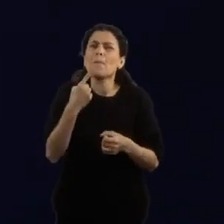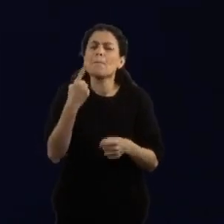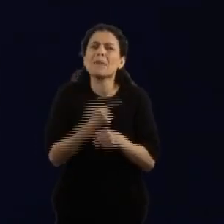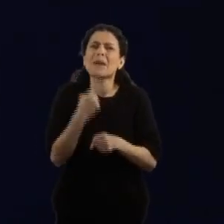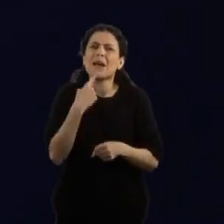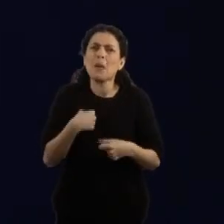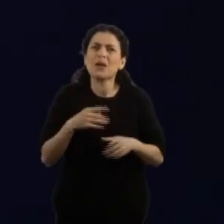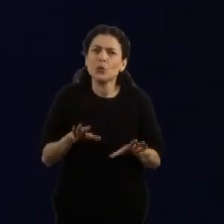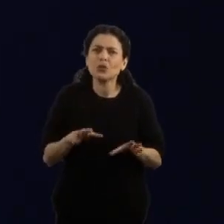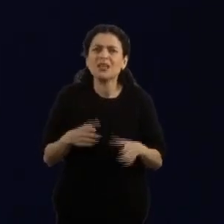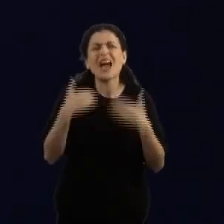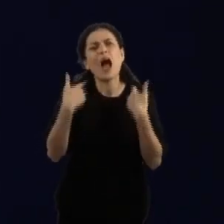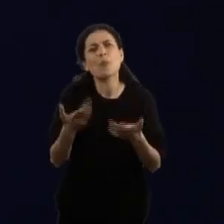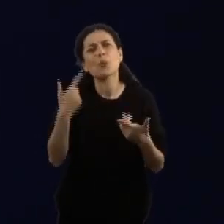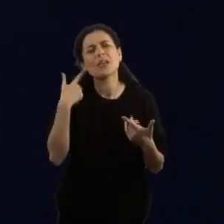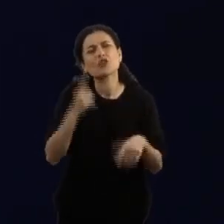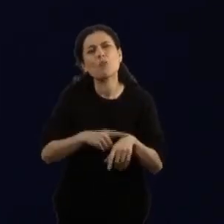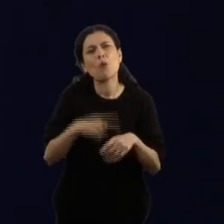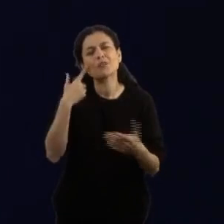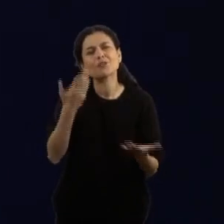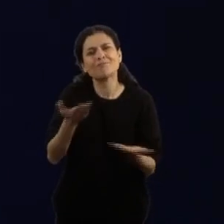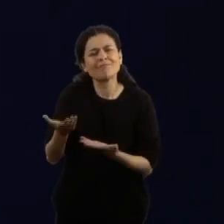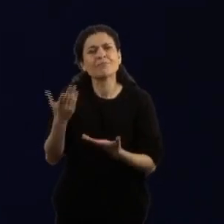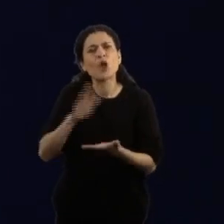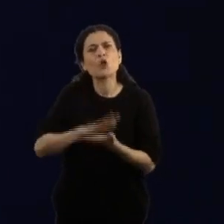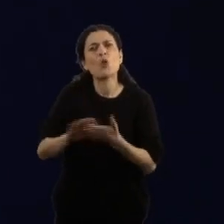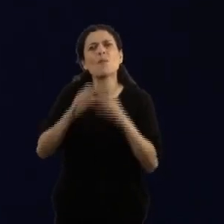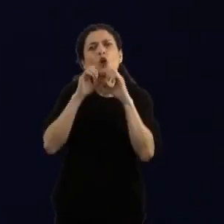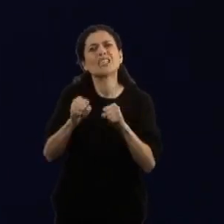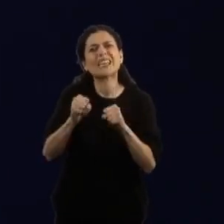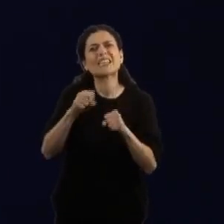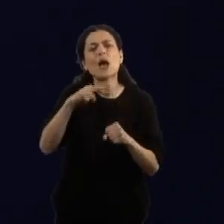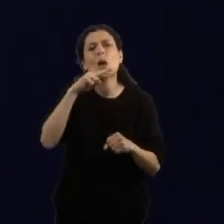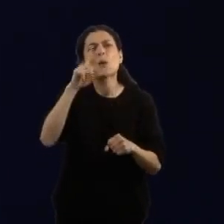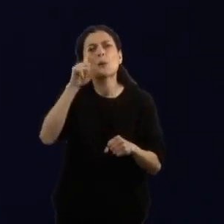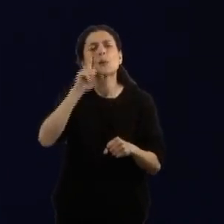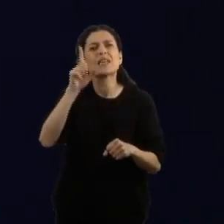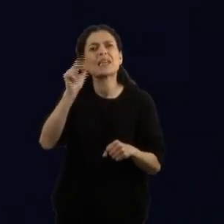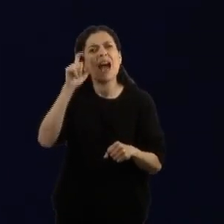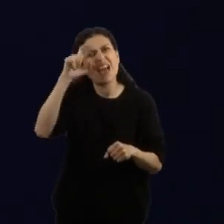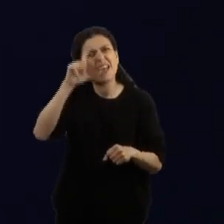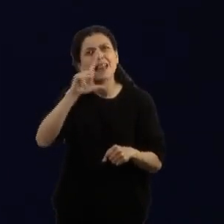aprovecho, por supuesto, para darle la bienvenida al cargo de secretario a Sergio Iraeta.